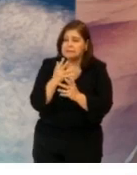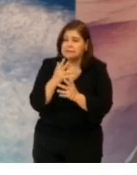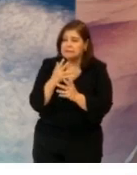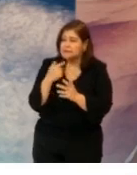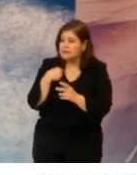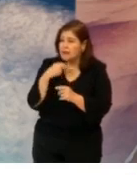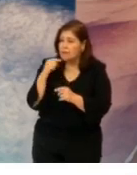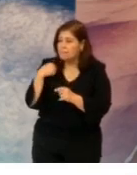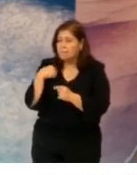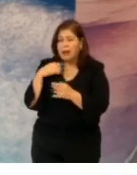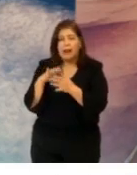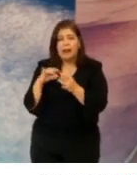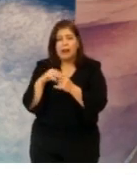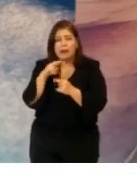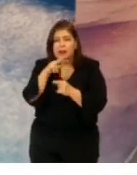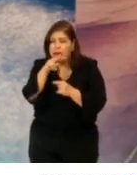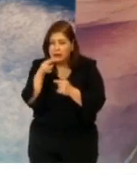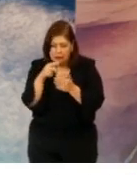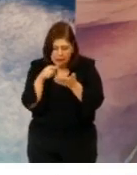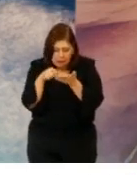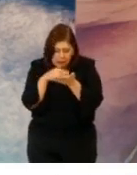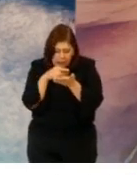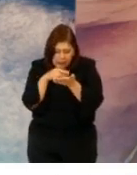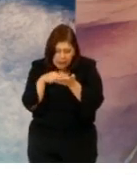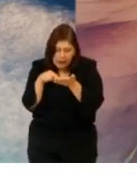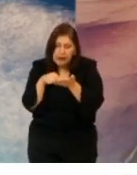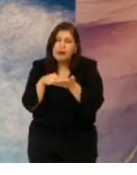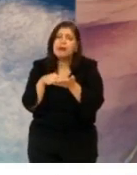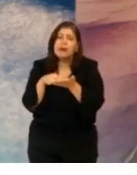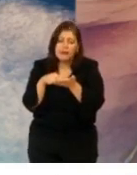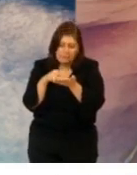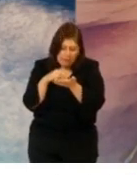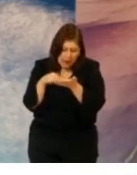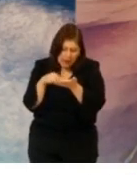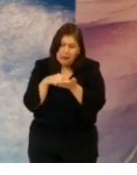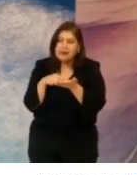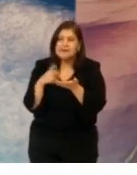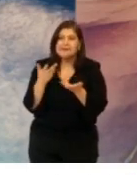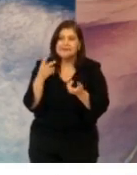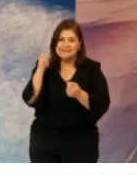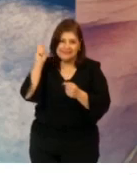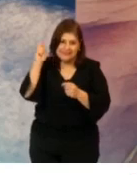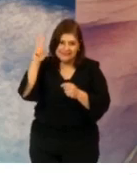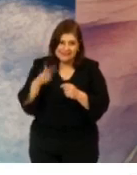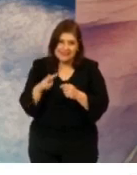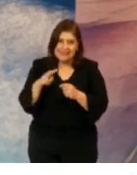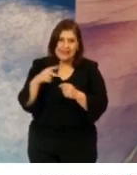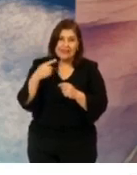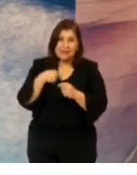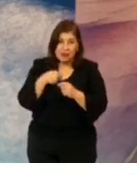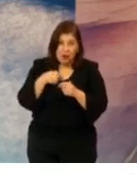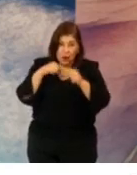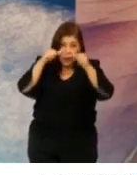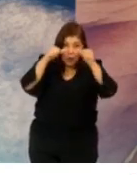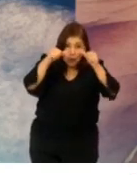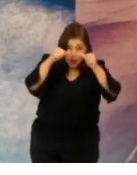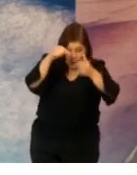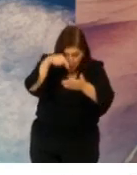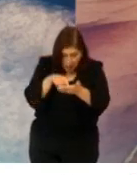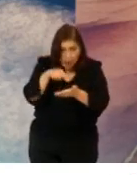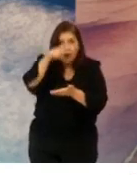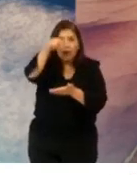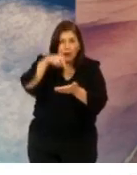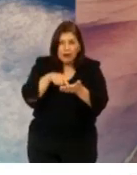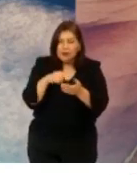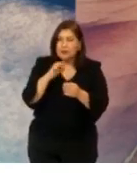aquí mientras hablo, el teléfono mientras otros están hablando. Y que no es posible prestarle a 2 cosas al mismo tiempo.